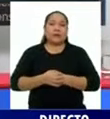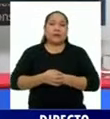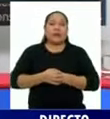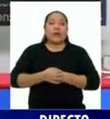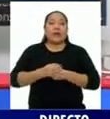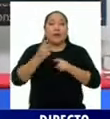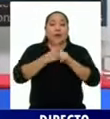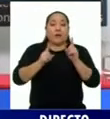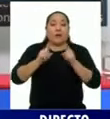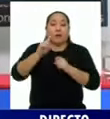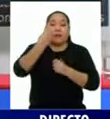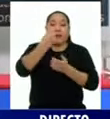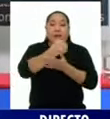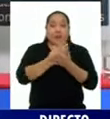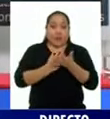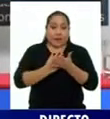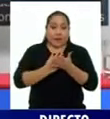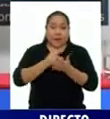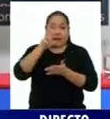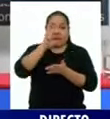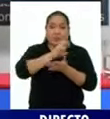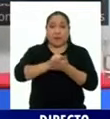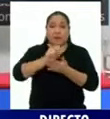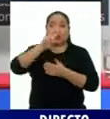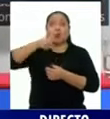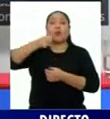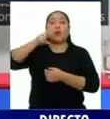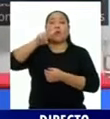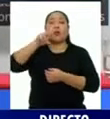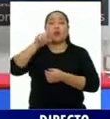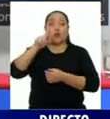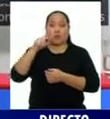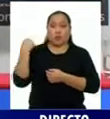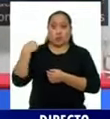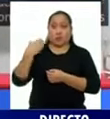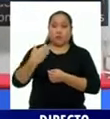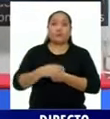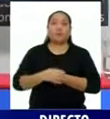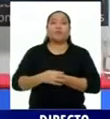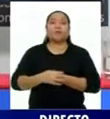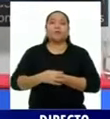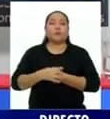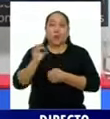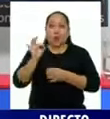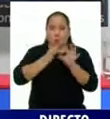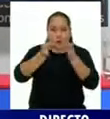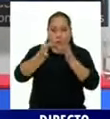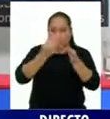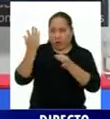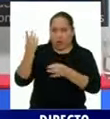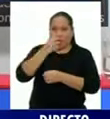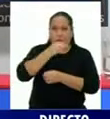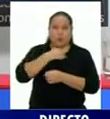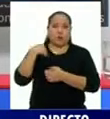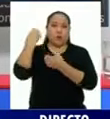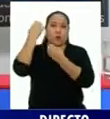primer trimestre del 2021, tal como ha dado cuenta el ministro de Economía y las cifras que se tienen, el